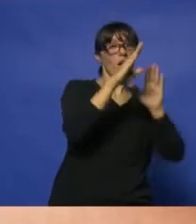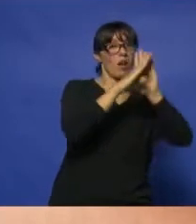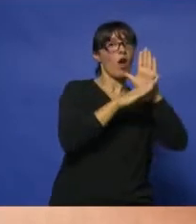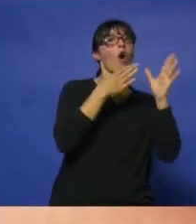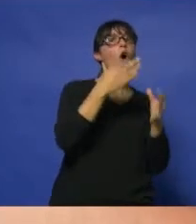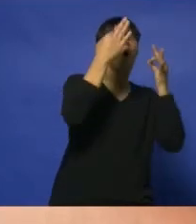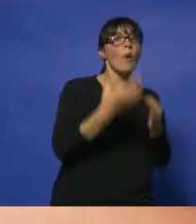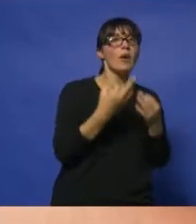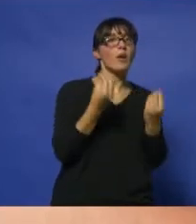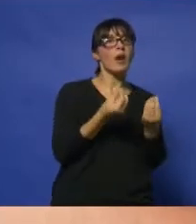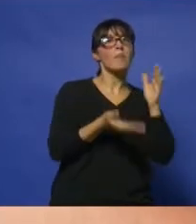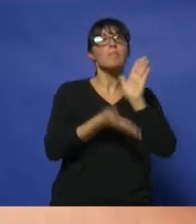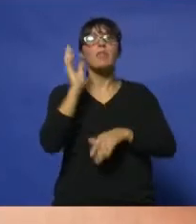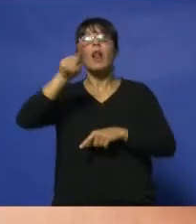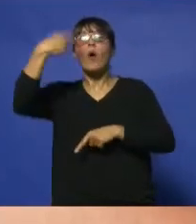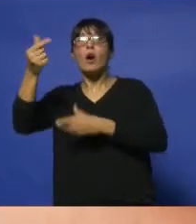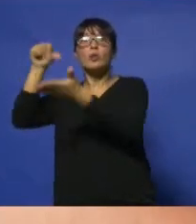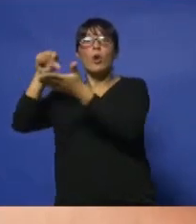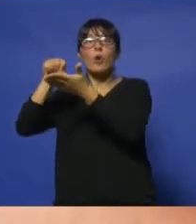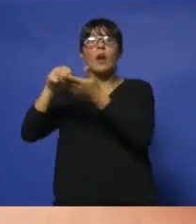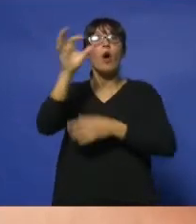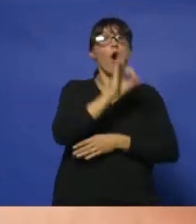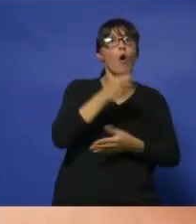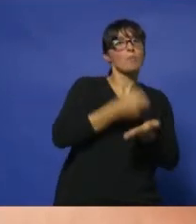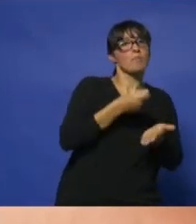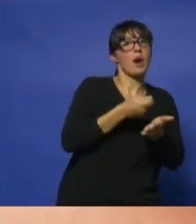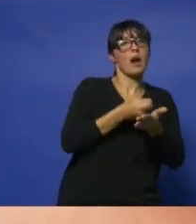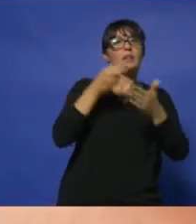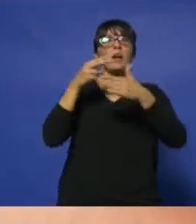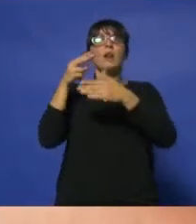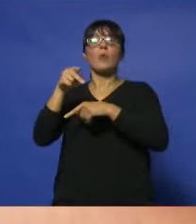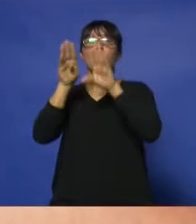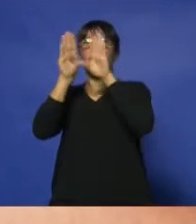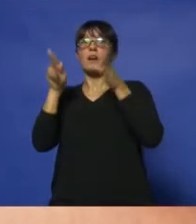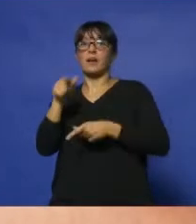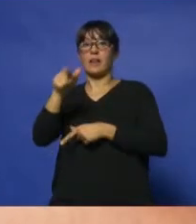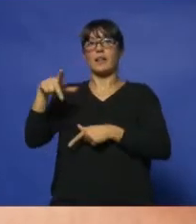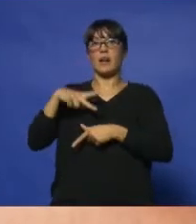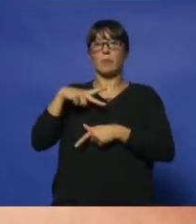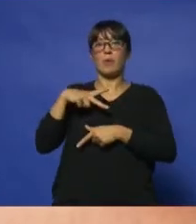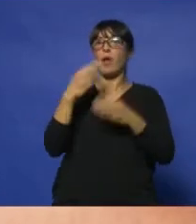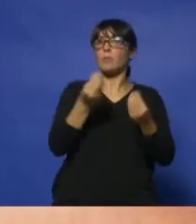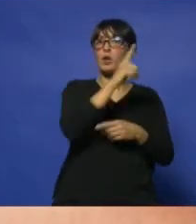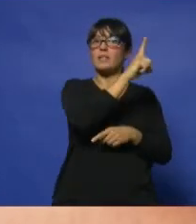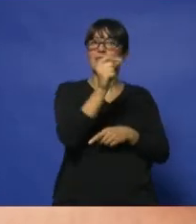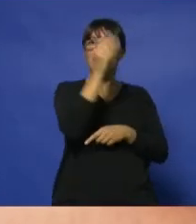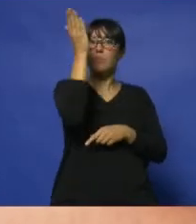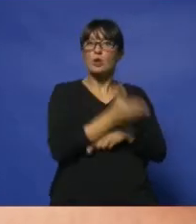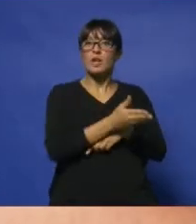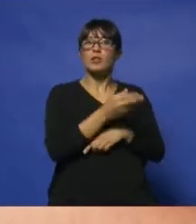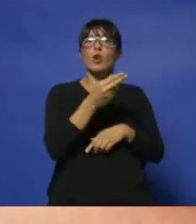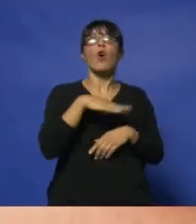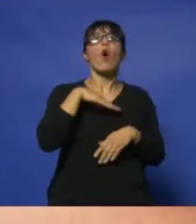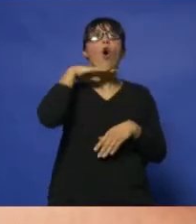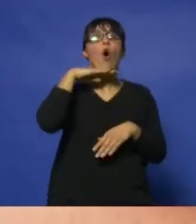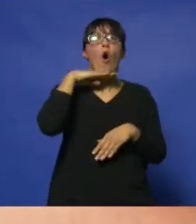hacerlo es derivarlo o a otra localidad o pagarte una clínica privada. La internación de adultos al 100%. La cama